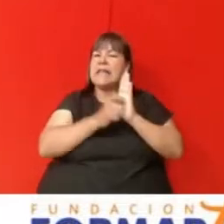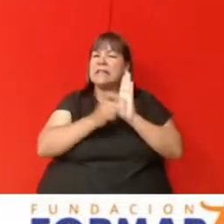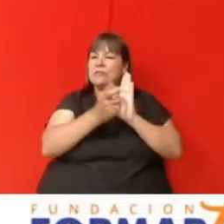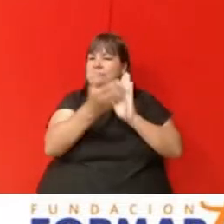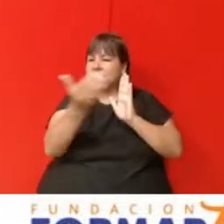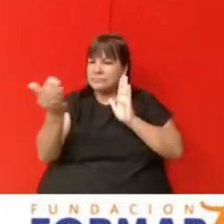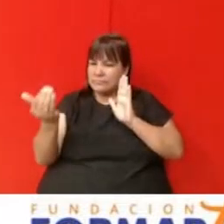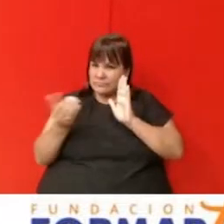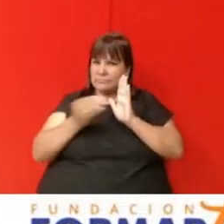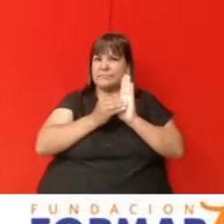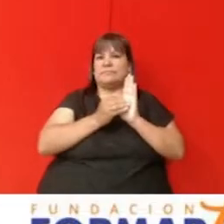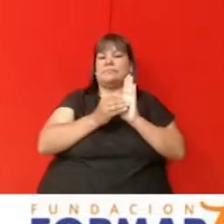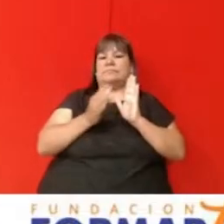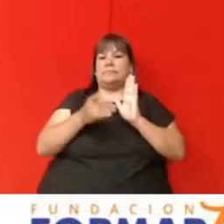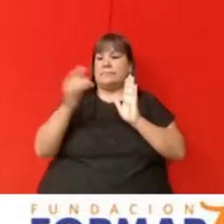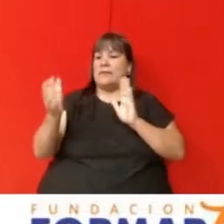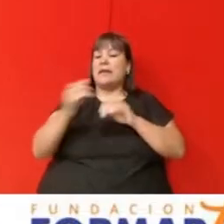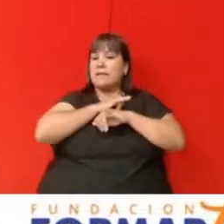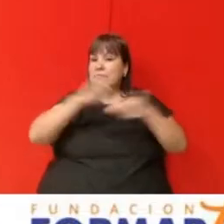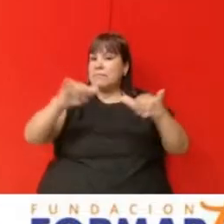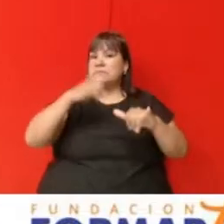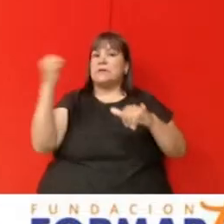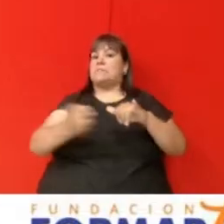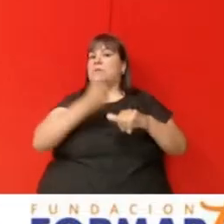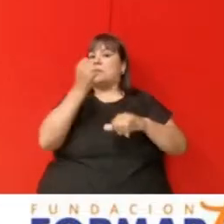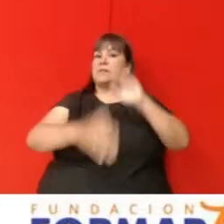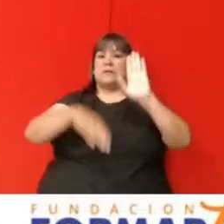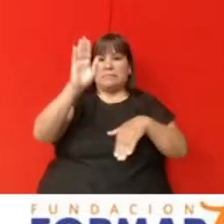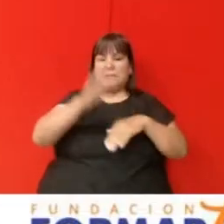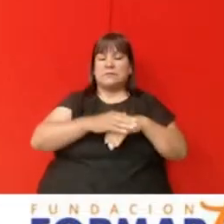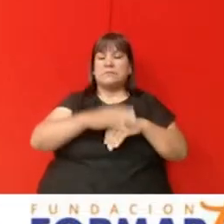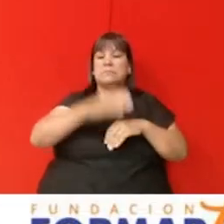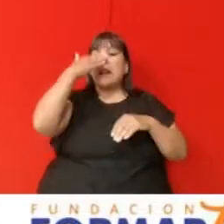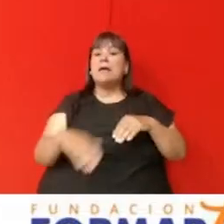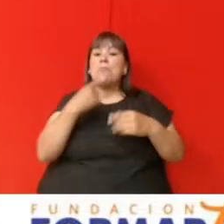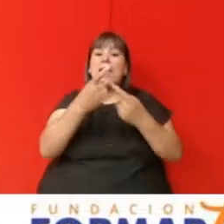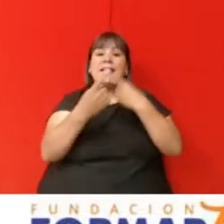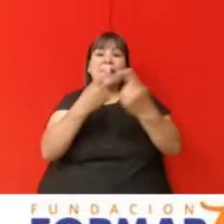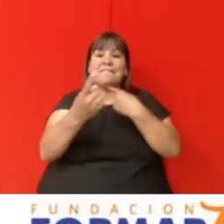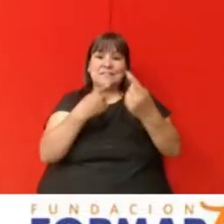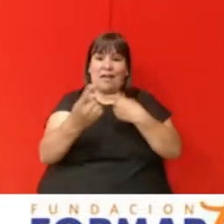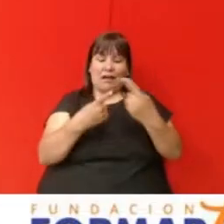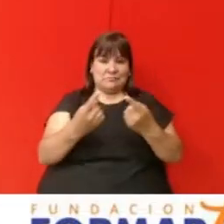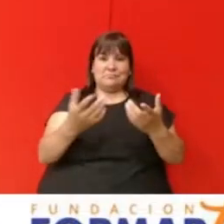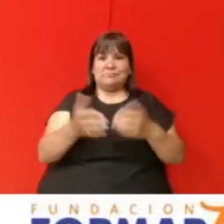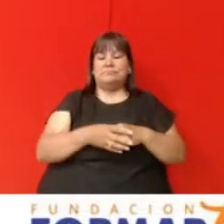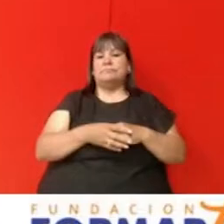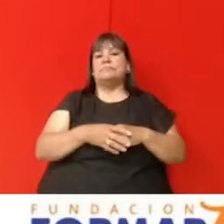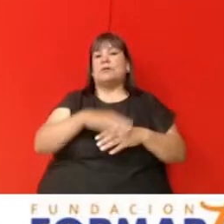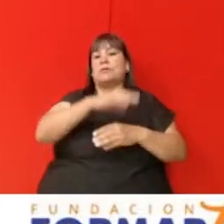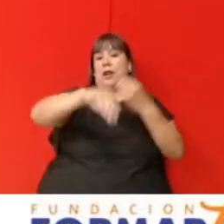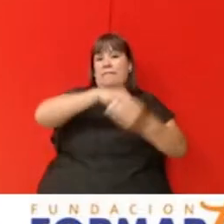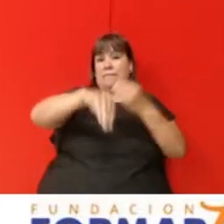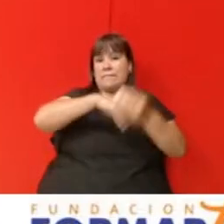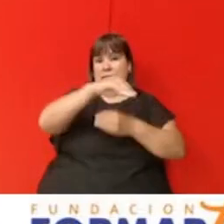información vital para la entrevista a posterior, que después tenemos cuando la familia